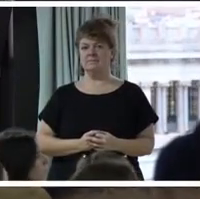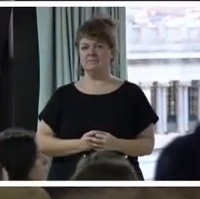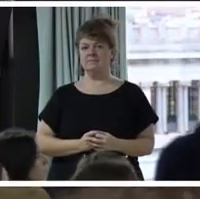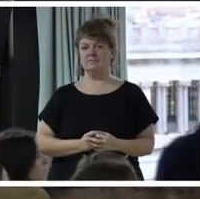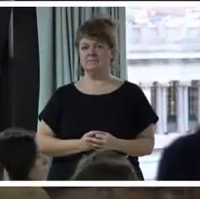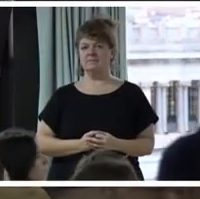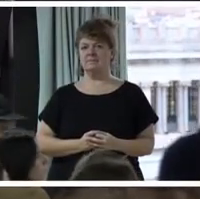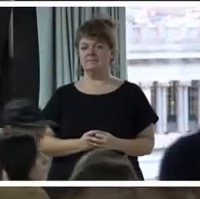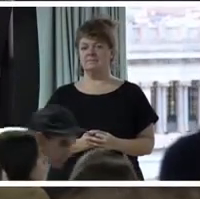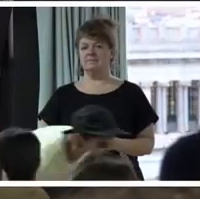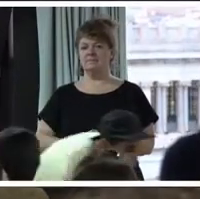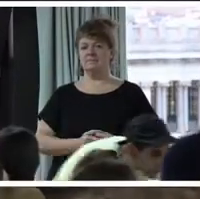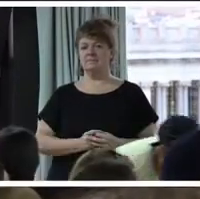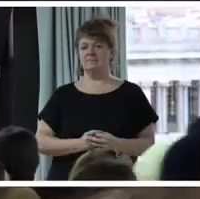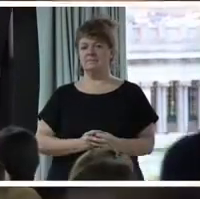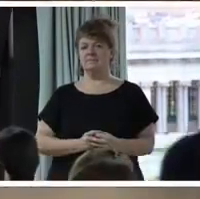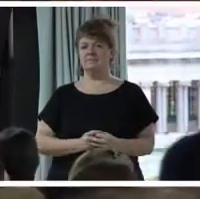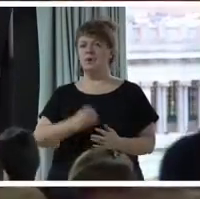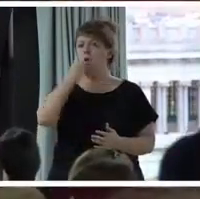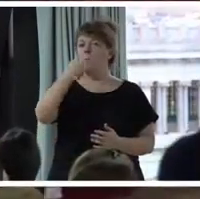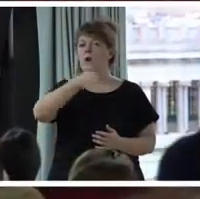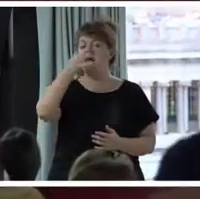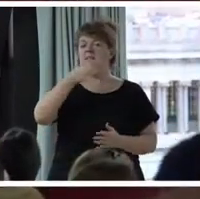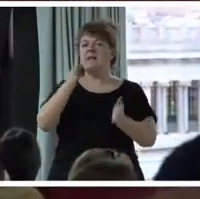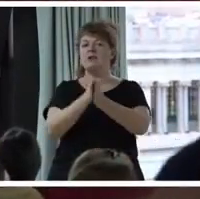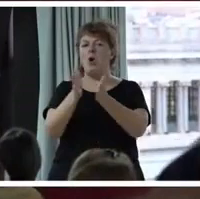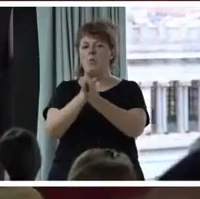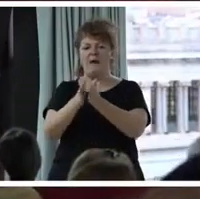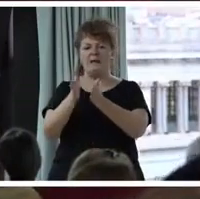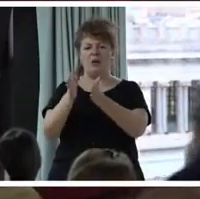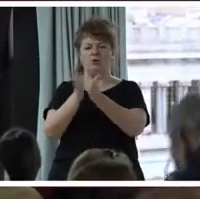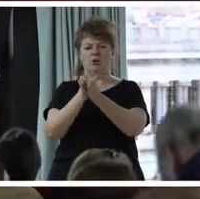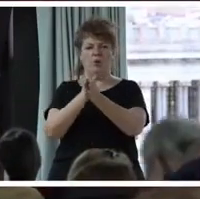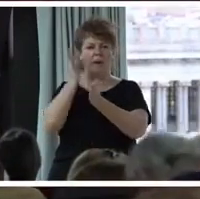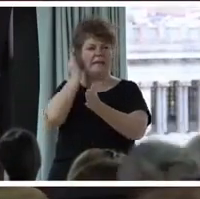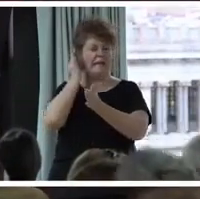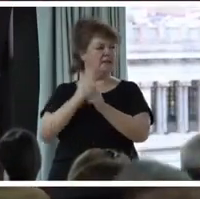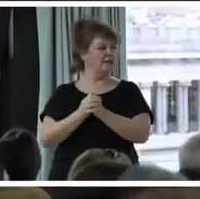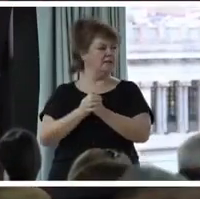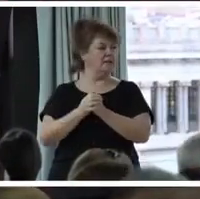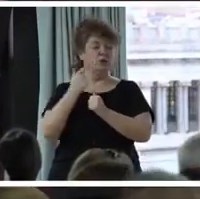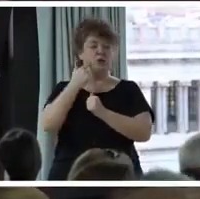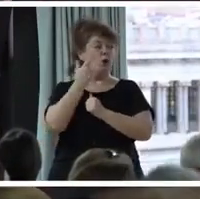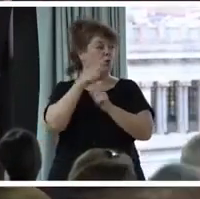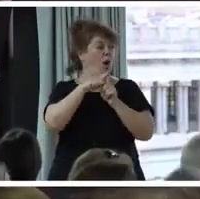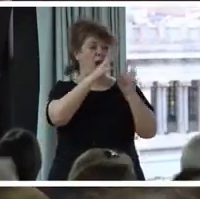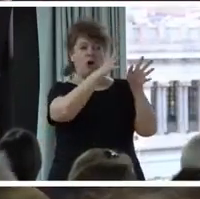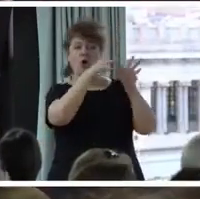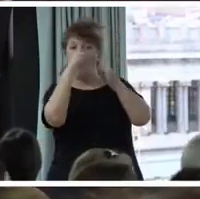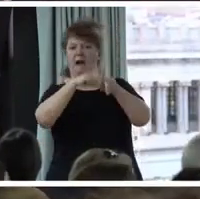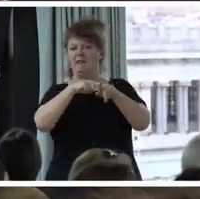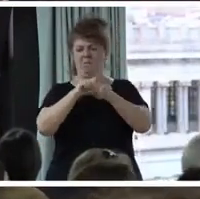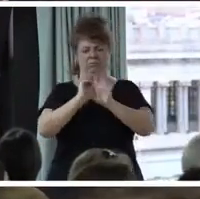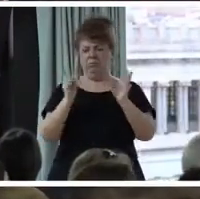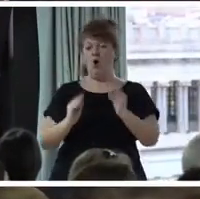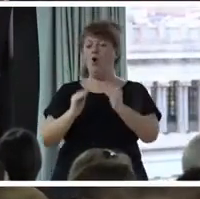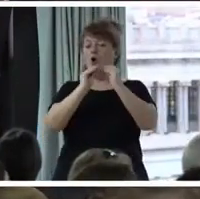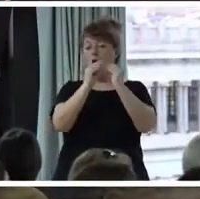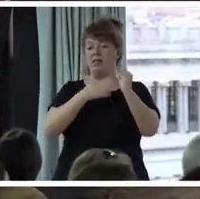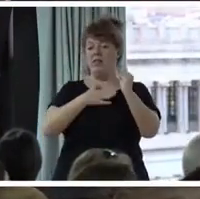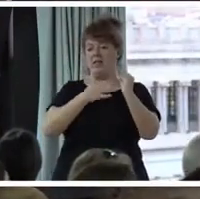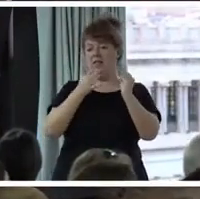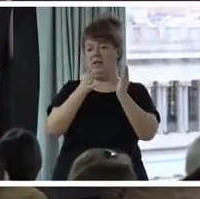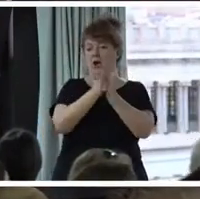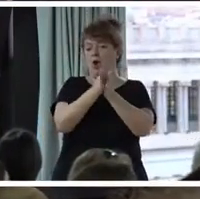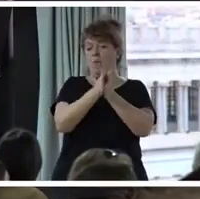hoy Buenas tardes compañeras compañeros a robar mucho tiempo coincido con con idoya con la compañera en que esta es